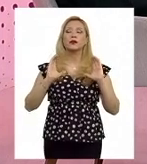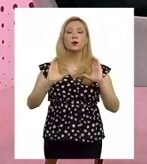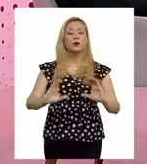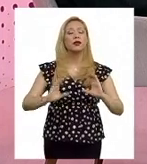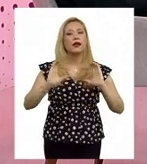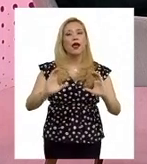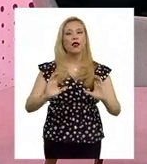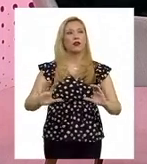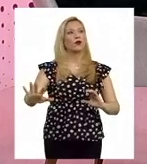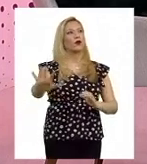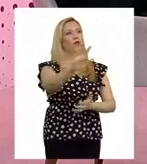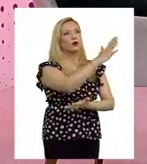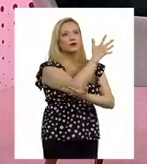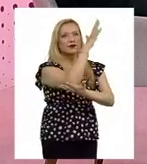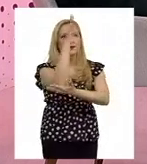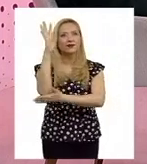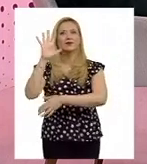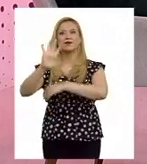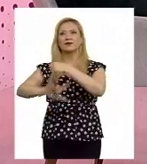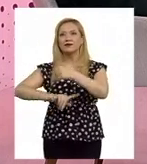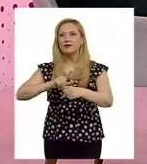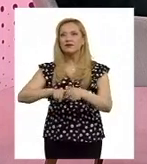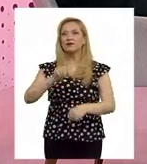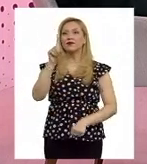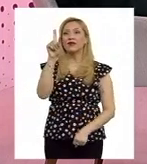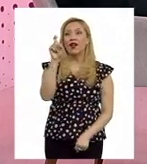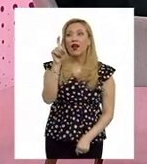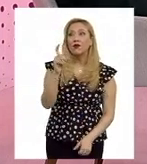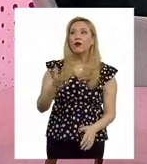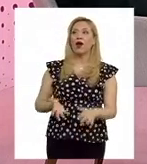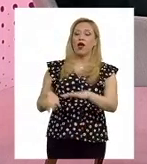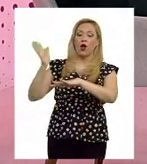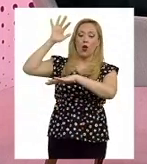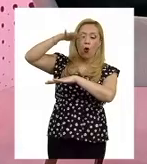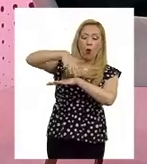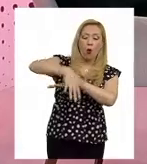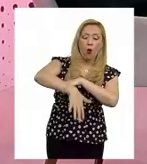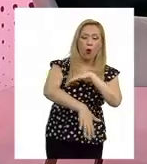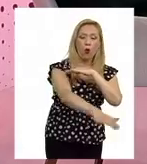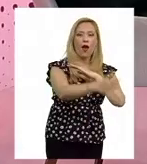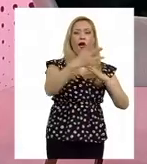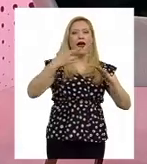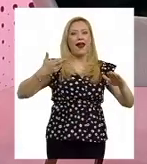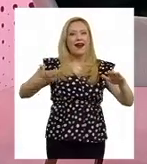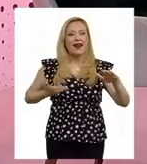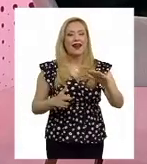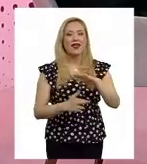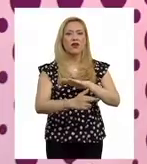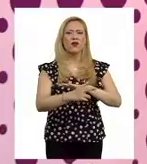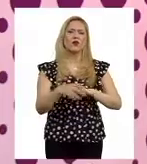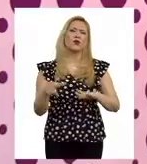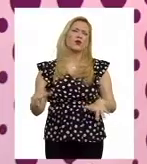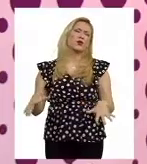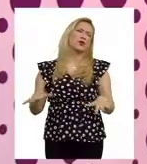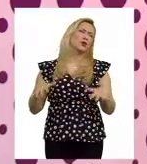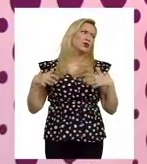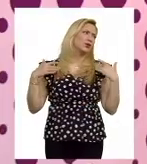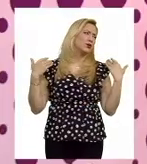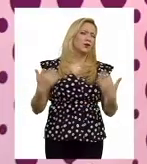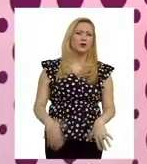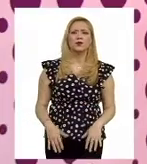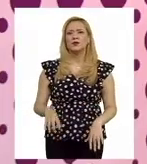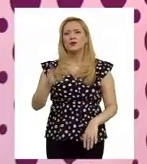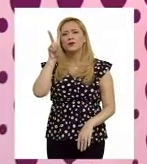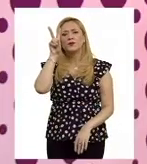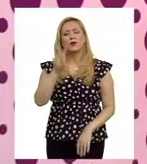medio natural, como ya lo han referido mis colegas, también constituye una forma